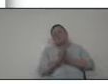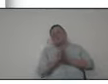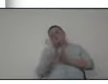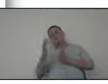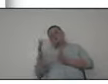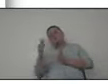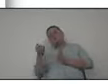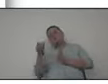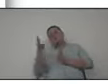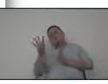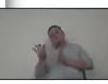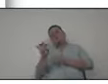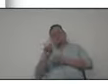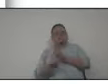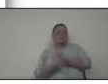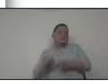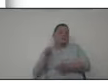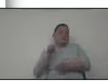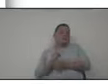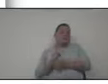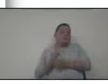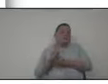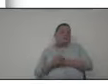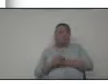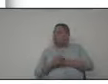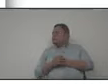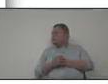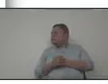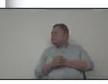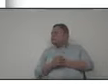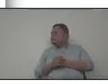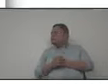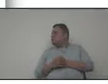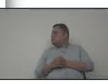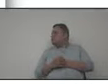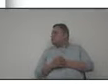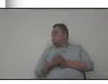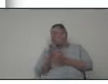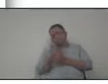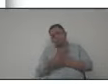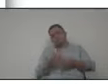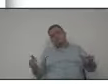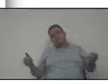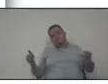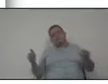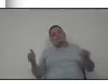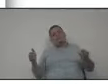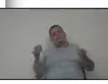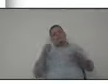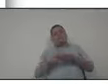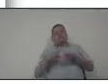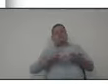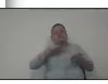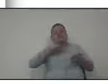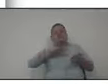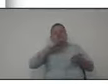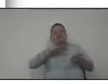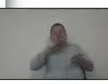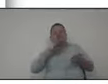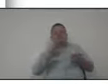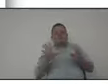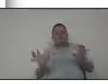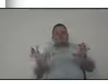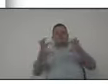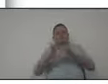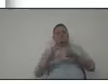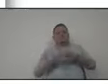a 19 años tenemos la población infantil y la población adolescente es de Capresoca,